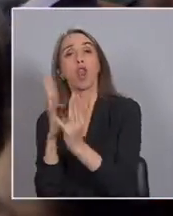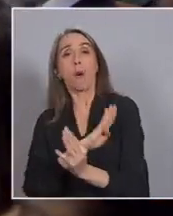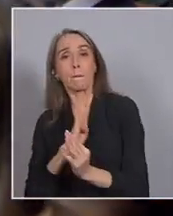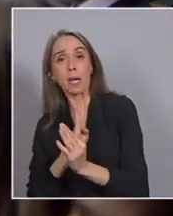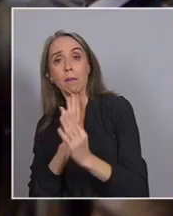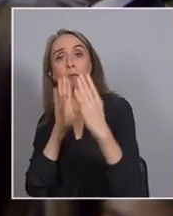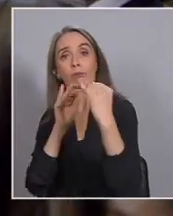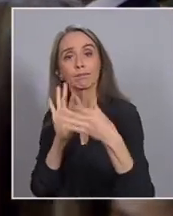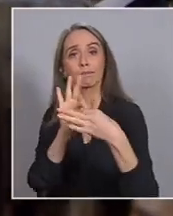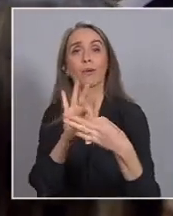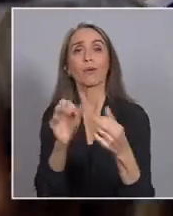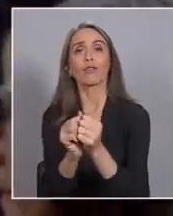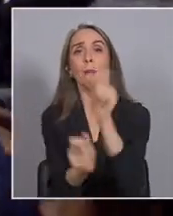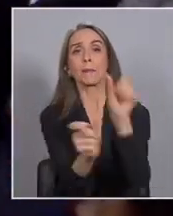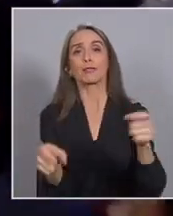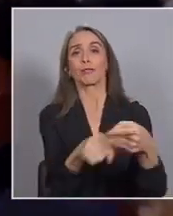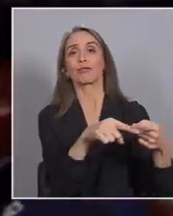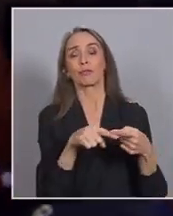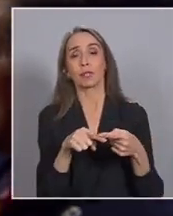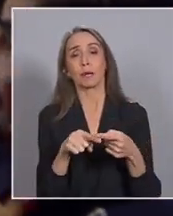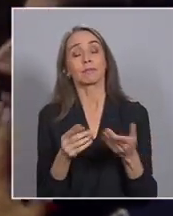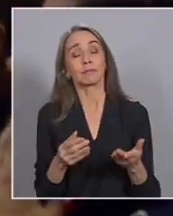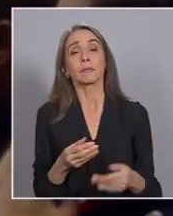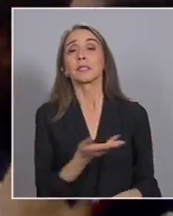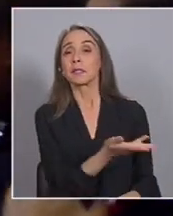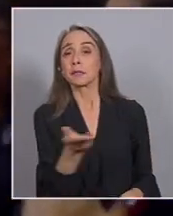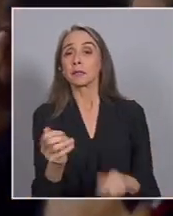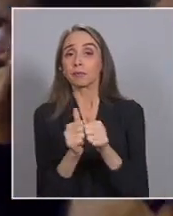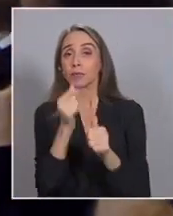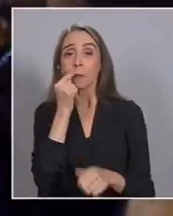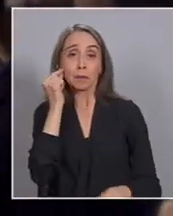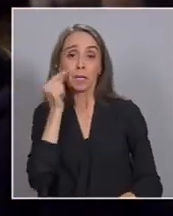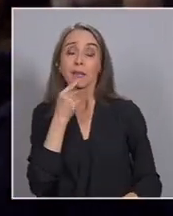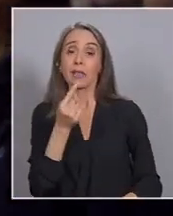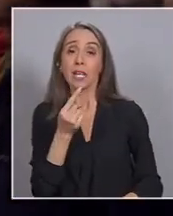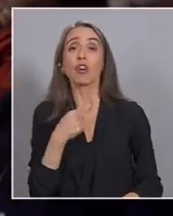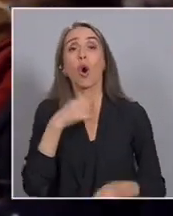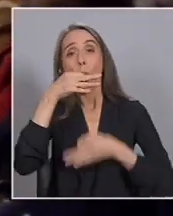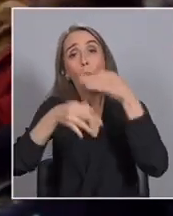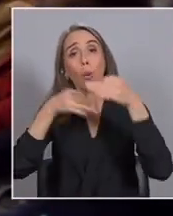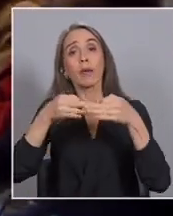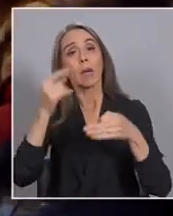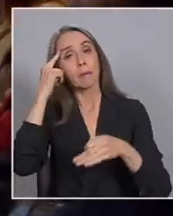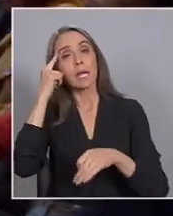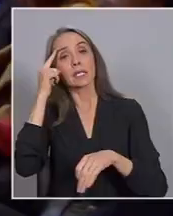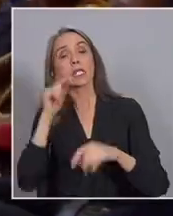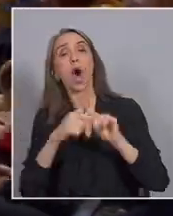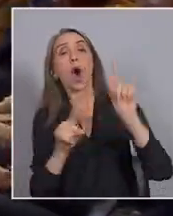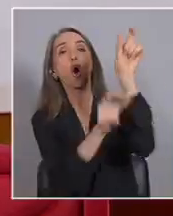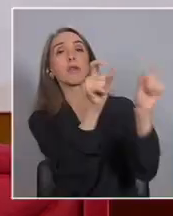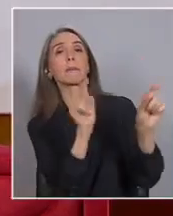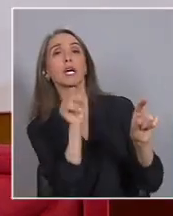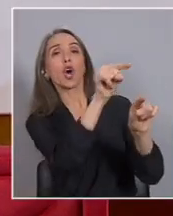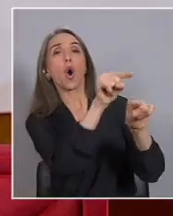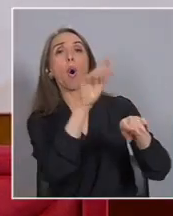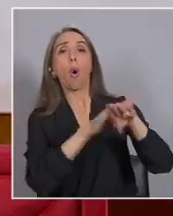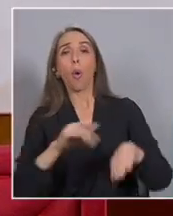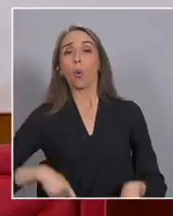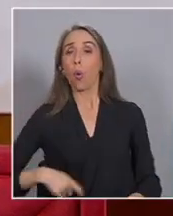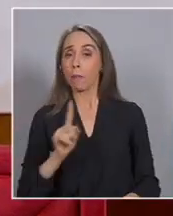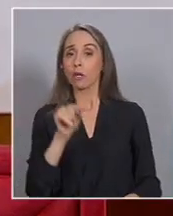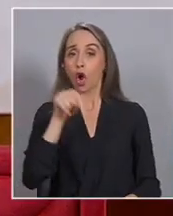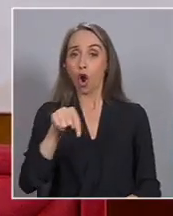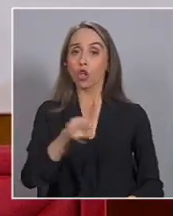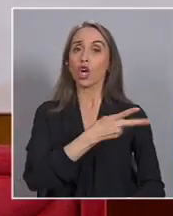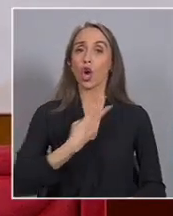Ahora, estimados y estimadas, si digo todo esto, no es por el afán de culpar a otros de lo que hoy, y en esto quiero ser claro,